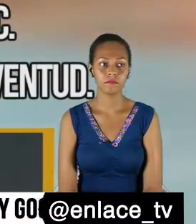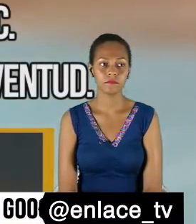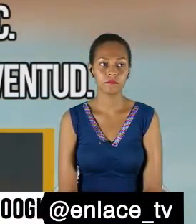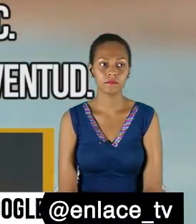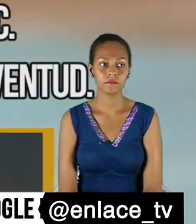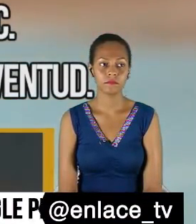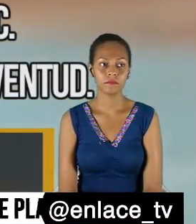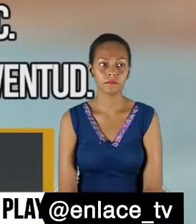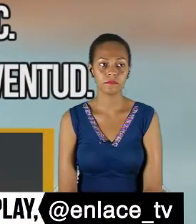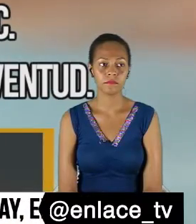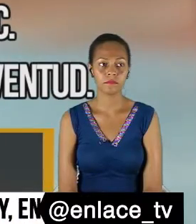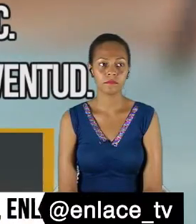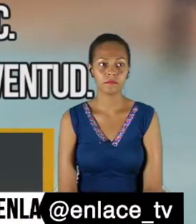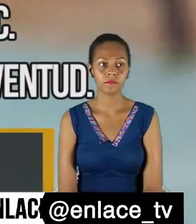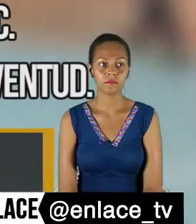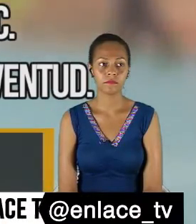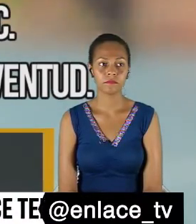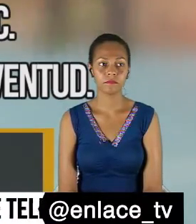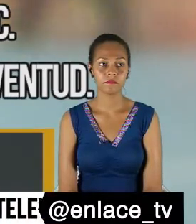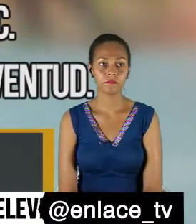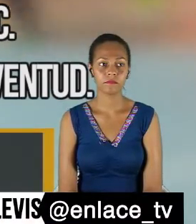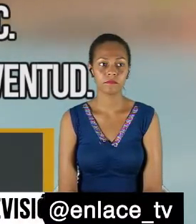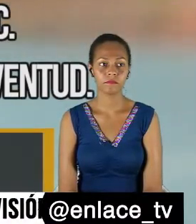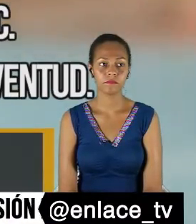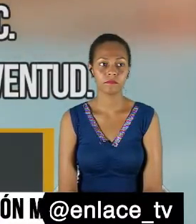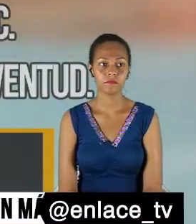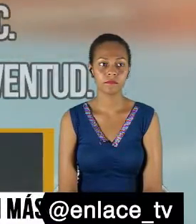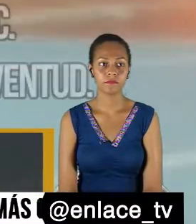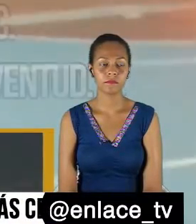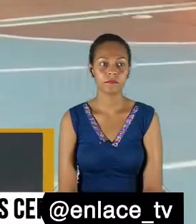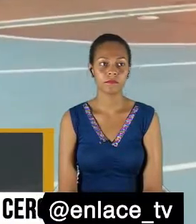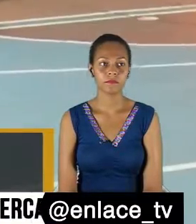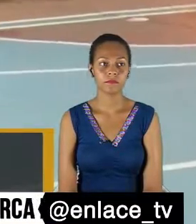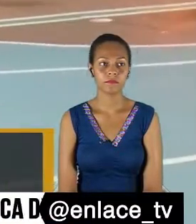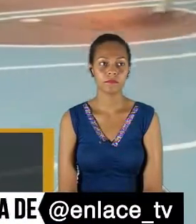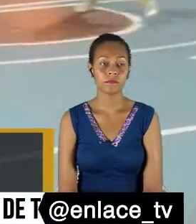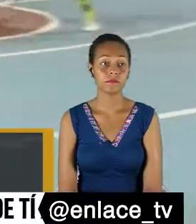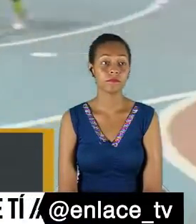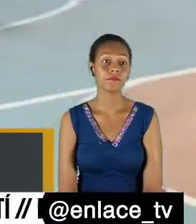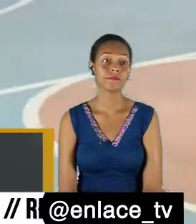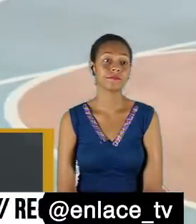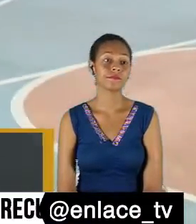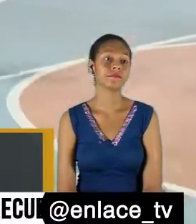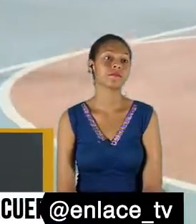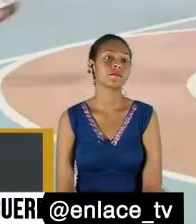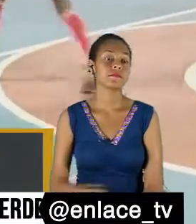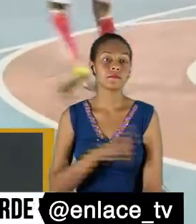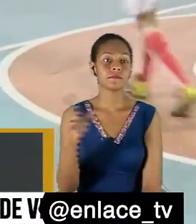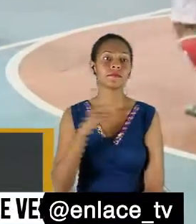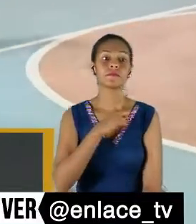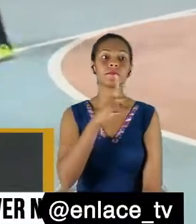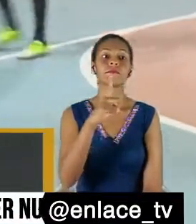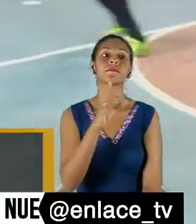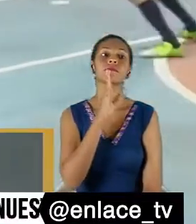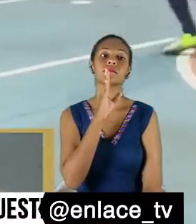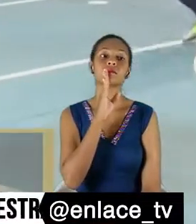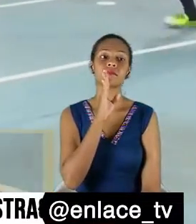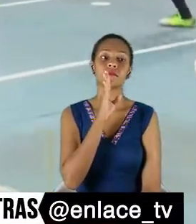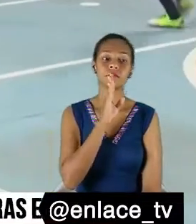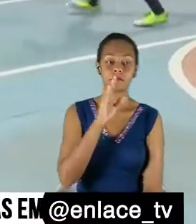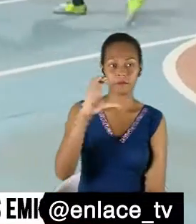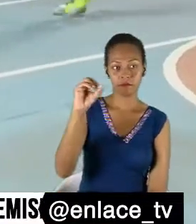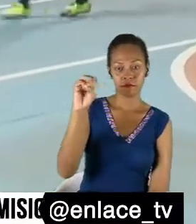la jornada el juego entre Combo de Marlon y Real Juventud. La tabla de posiciones es liderada por el Combo de Marlon con